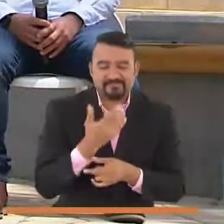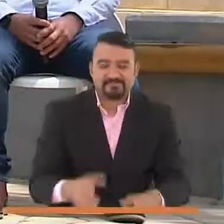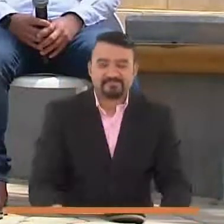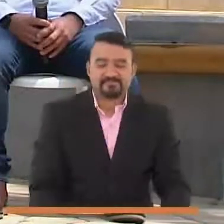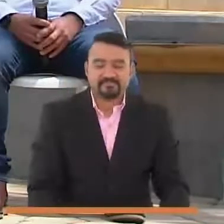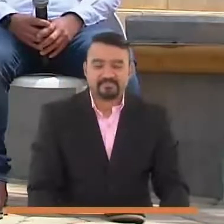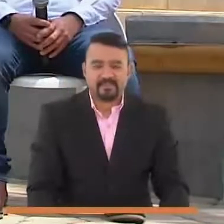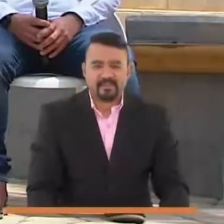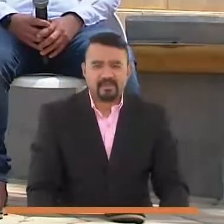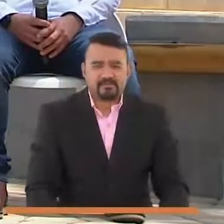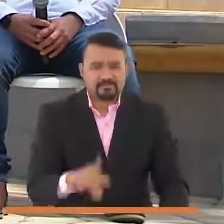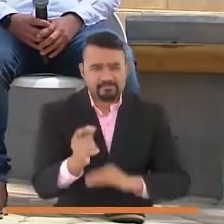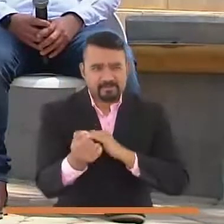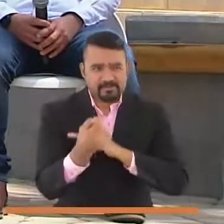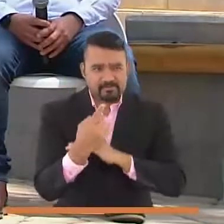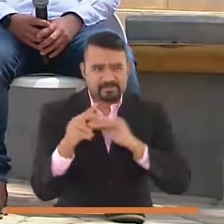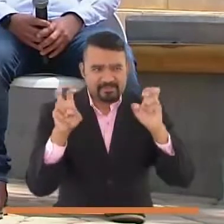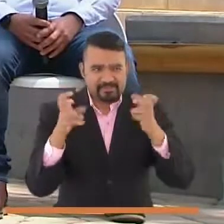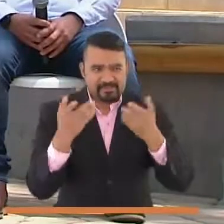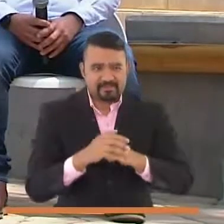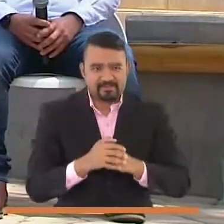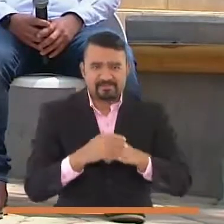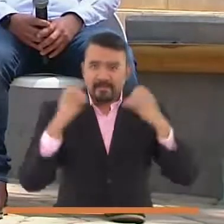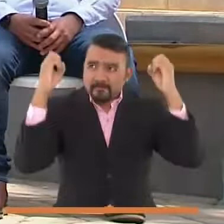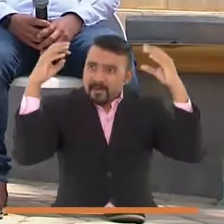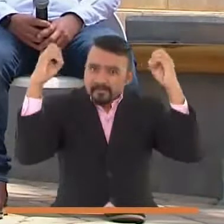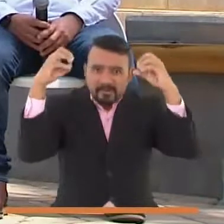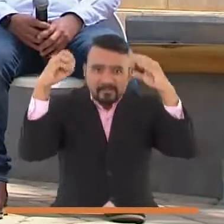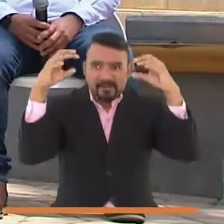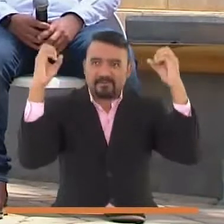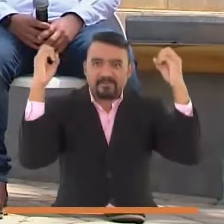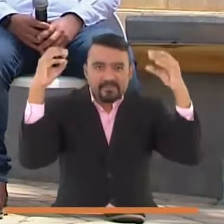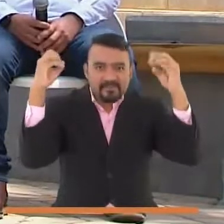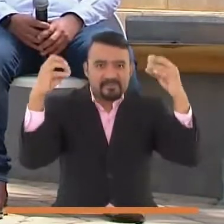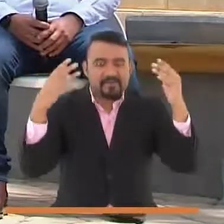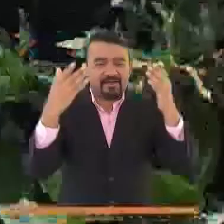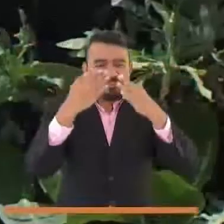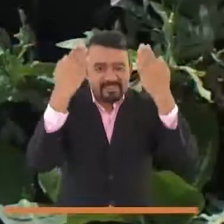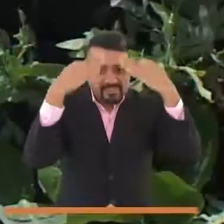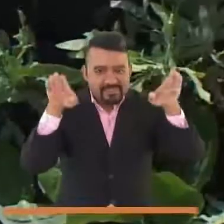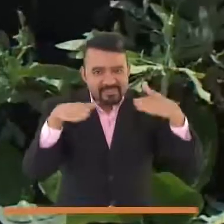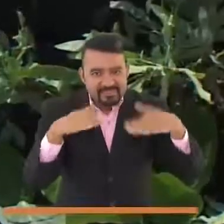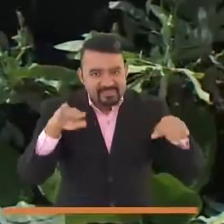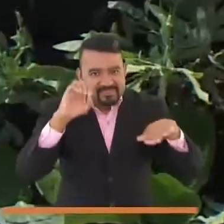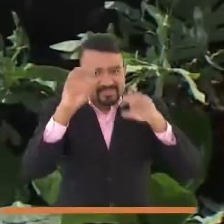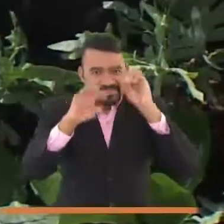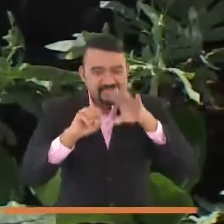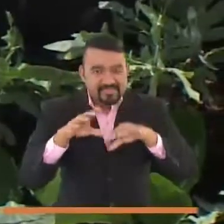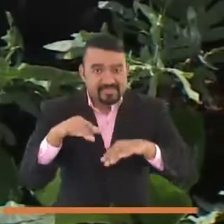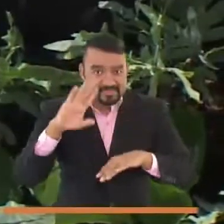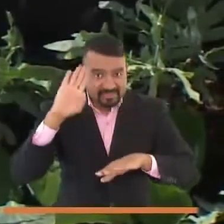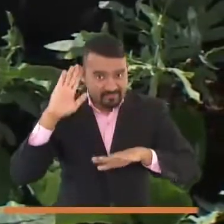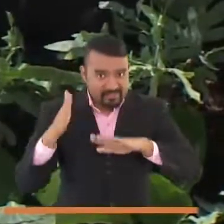la pregunta que me hacías en relación con... Alumbrado navideño. El alumbrado navideño. Bueno, en eso tenemos una muy